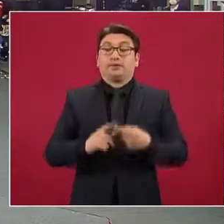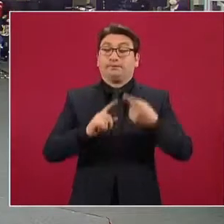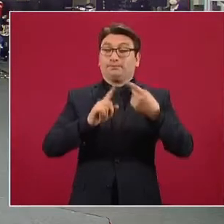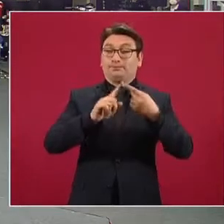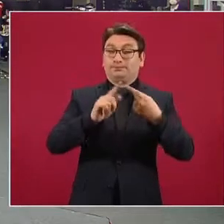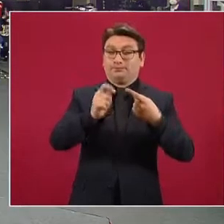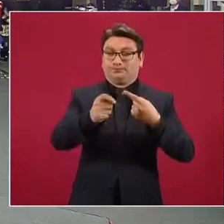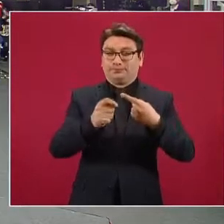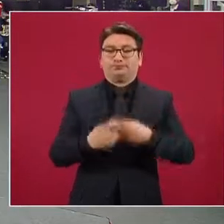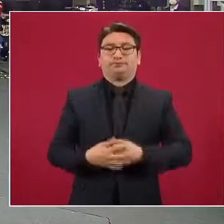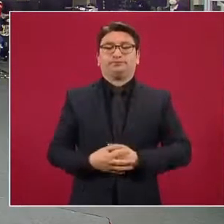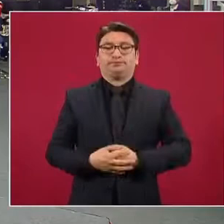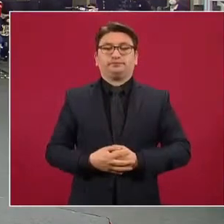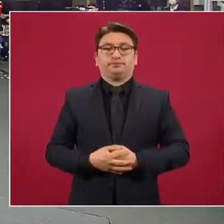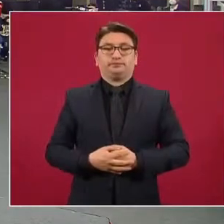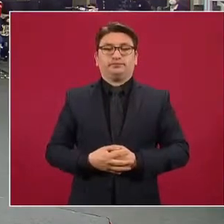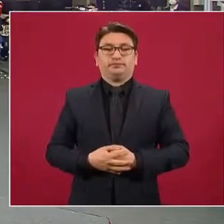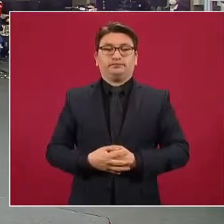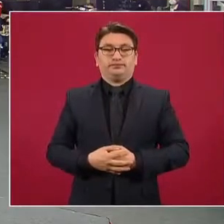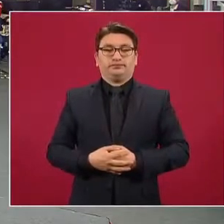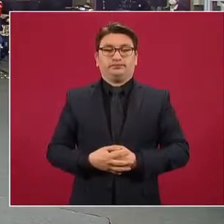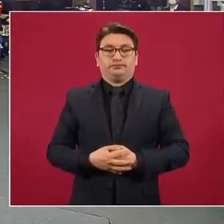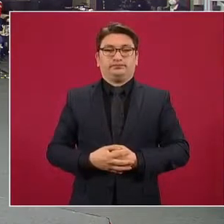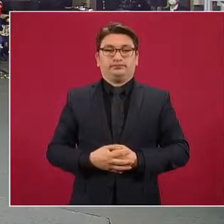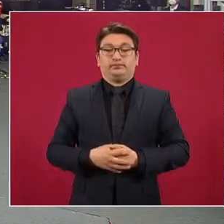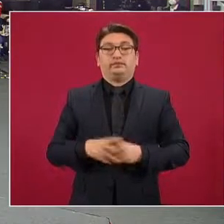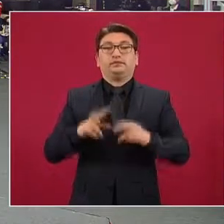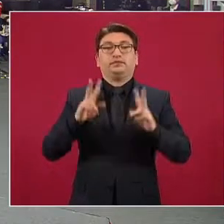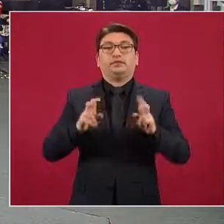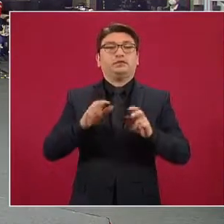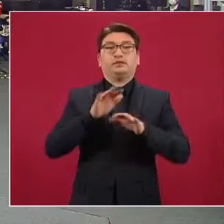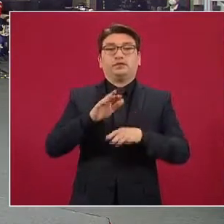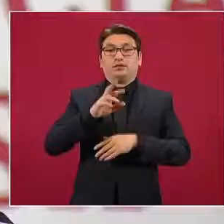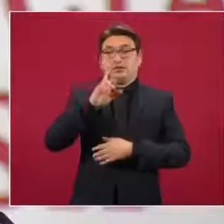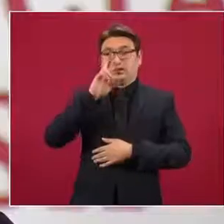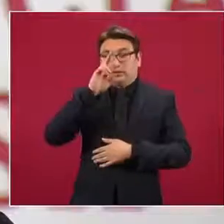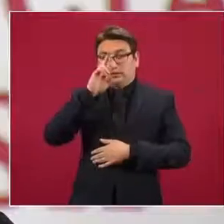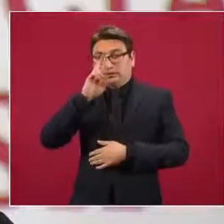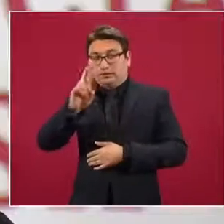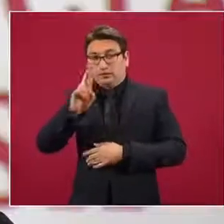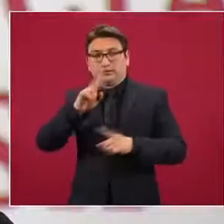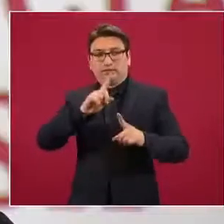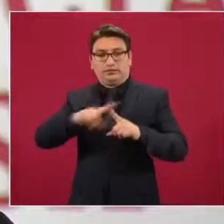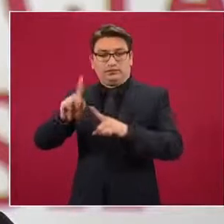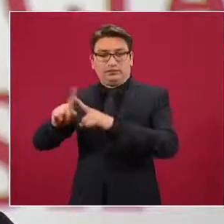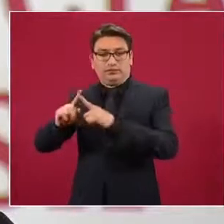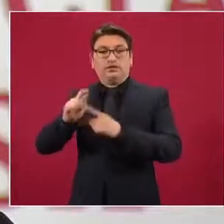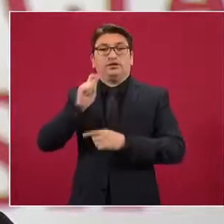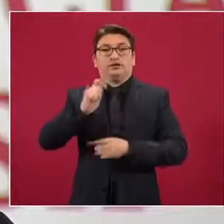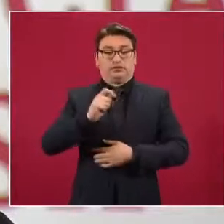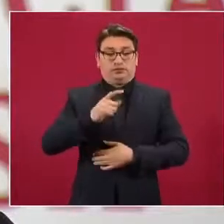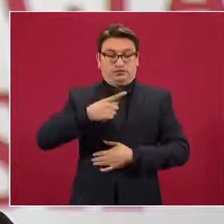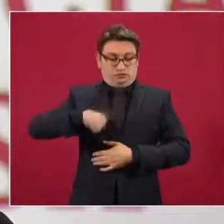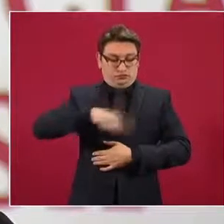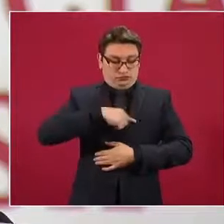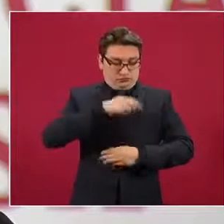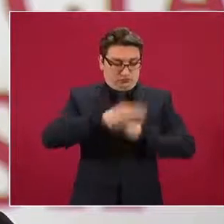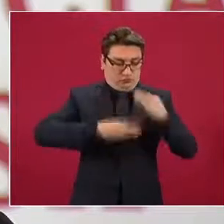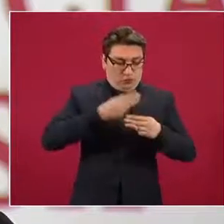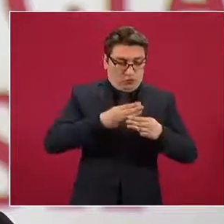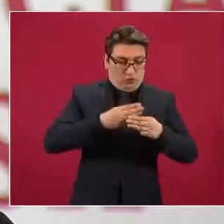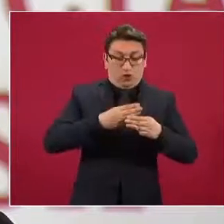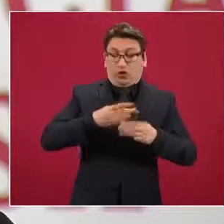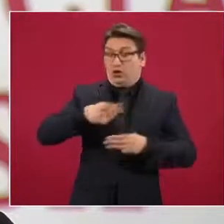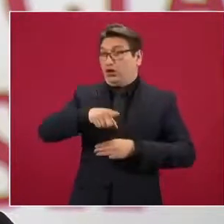se refiere al respeto a la diferencia. Dice: evitemos imponer nuestro mundo al mundo de los